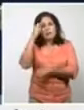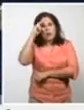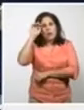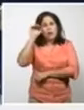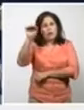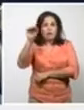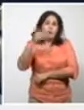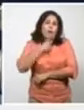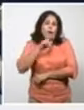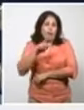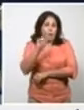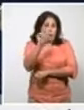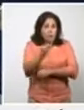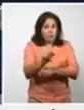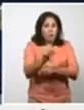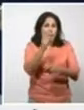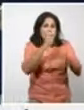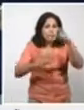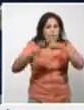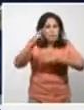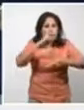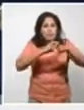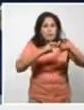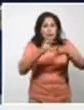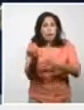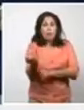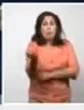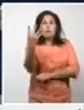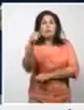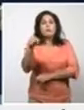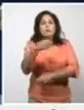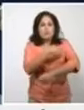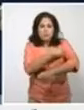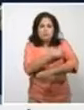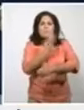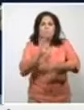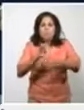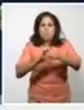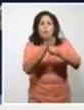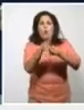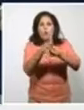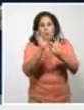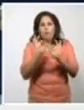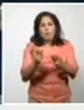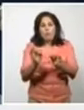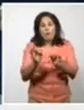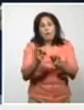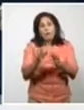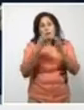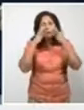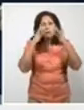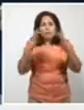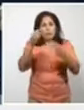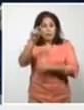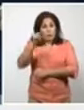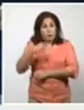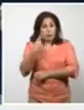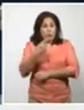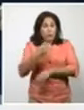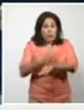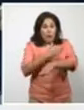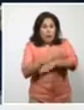estos contactos, se estudian y, como yo también he dicho varias veces, es la fuente más importante que tenemos